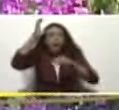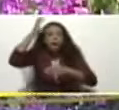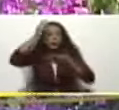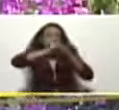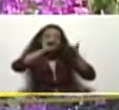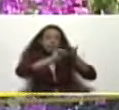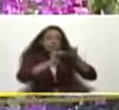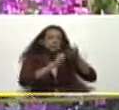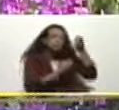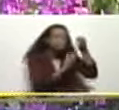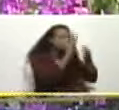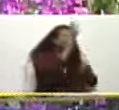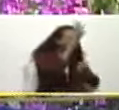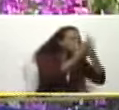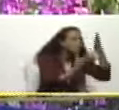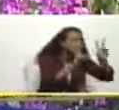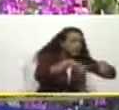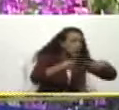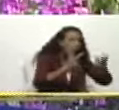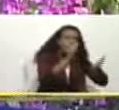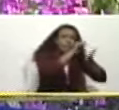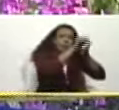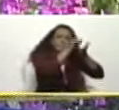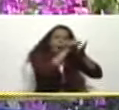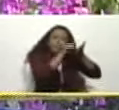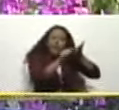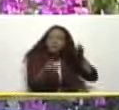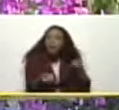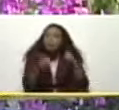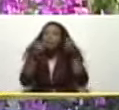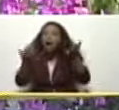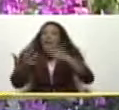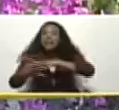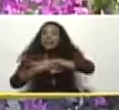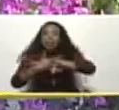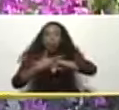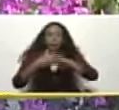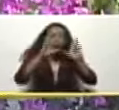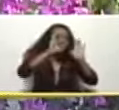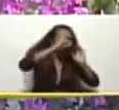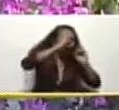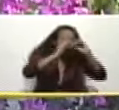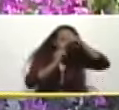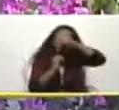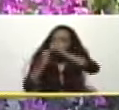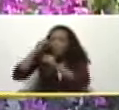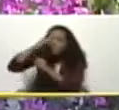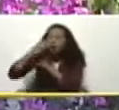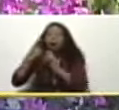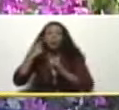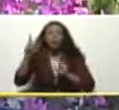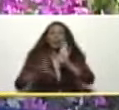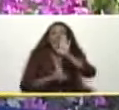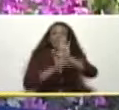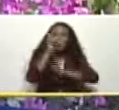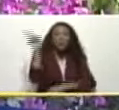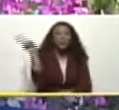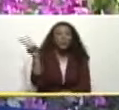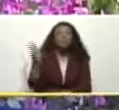desde la creación de innovaciones y desde la tecnología aplicada al desarrollo de nuestro